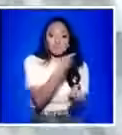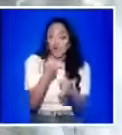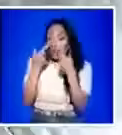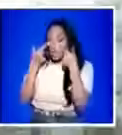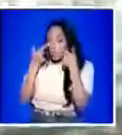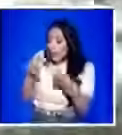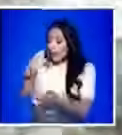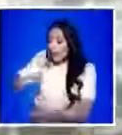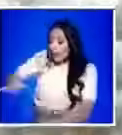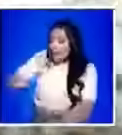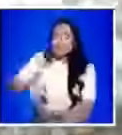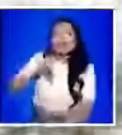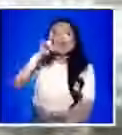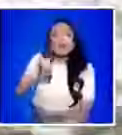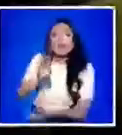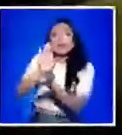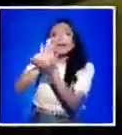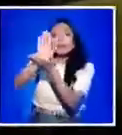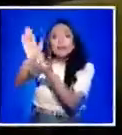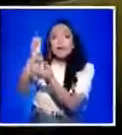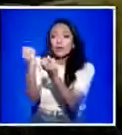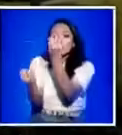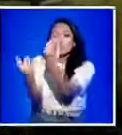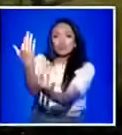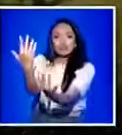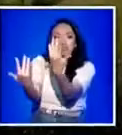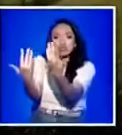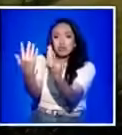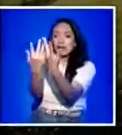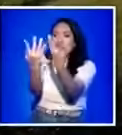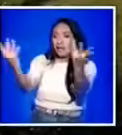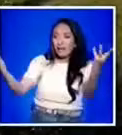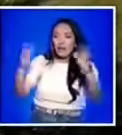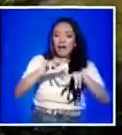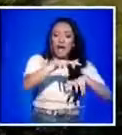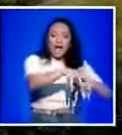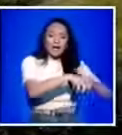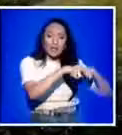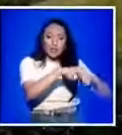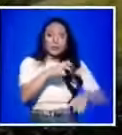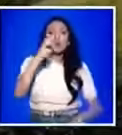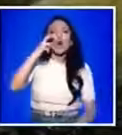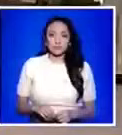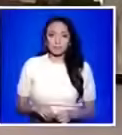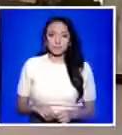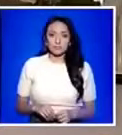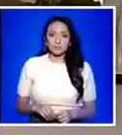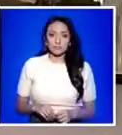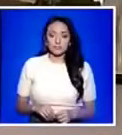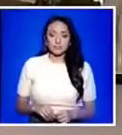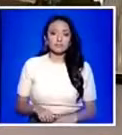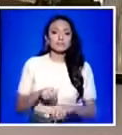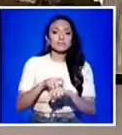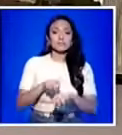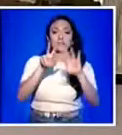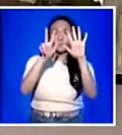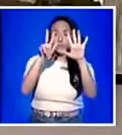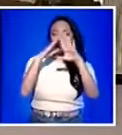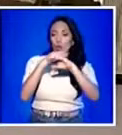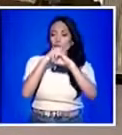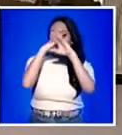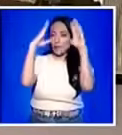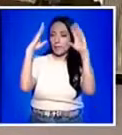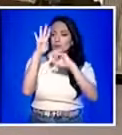fuentes hay que evitar la quema de los páramos, agricultura exacerbada y turismo descontrolado. 8 de la mañana con